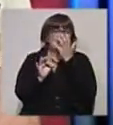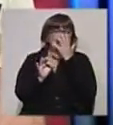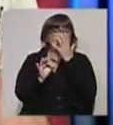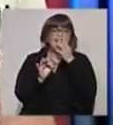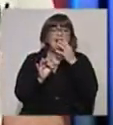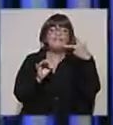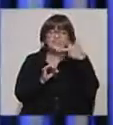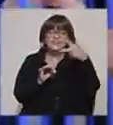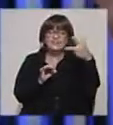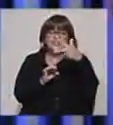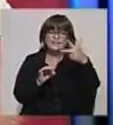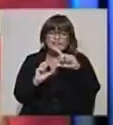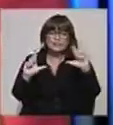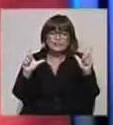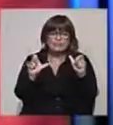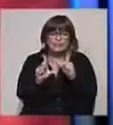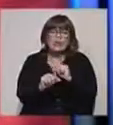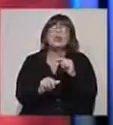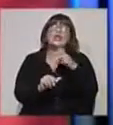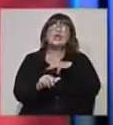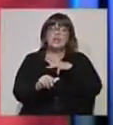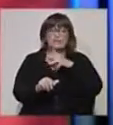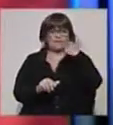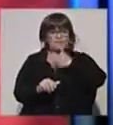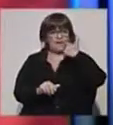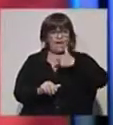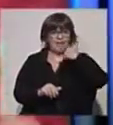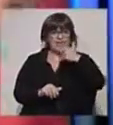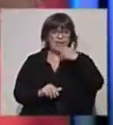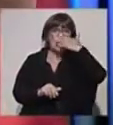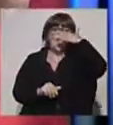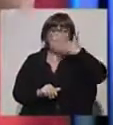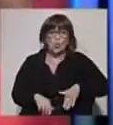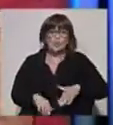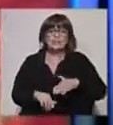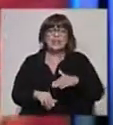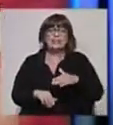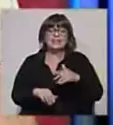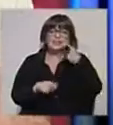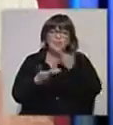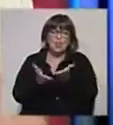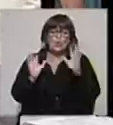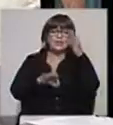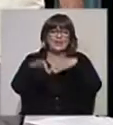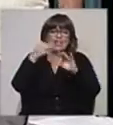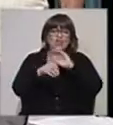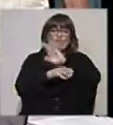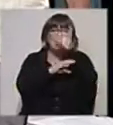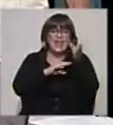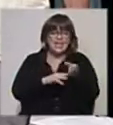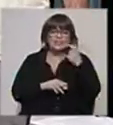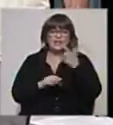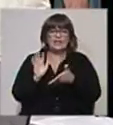y se van año, terminando. ¿No? Quedan todavía, ¿no? Las últimas y grandes actuaciones en el Teatro de Verano cuando finalmente conozcamos a los